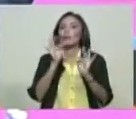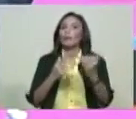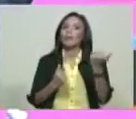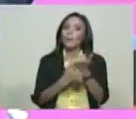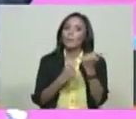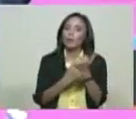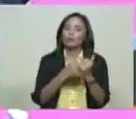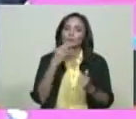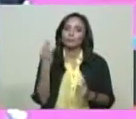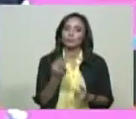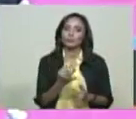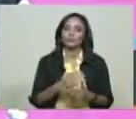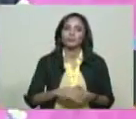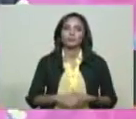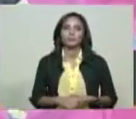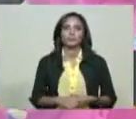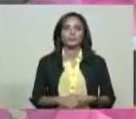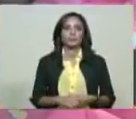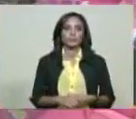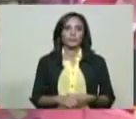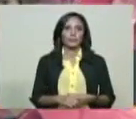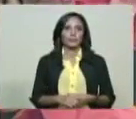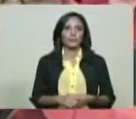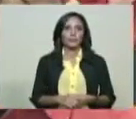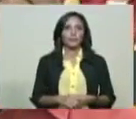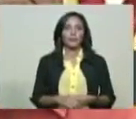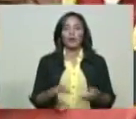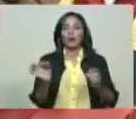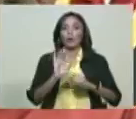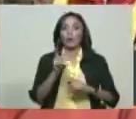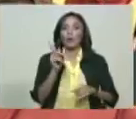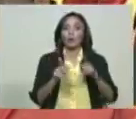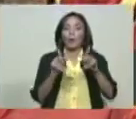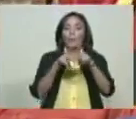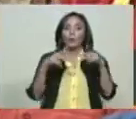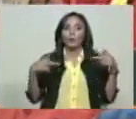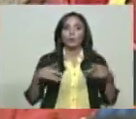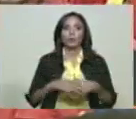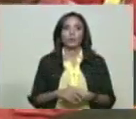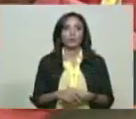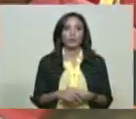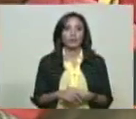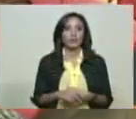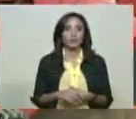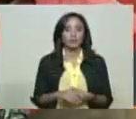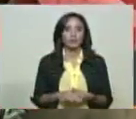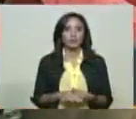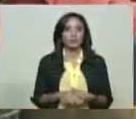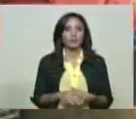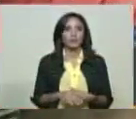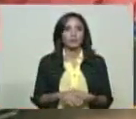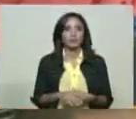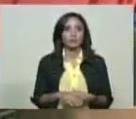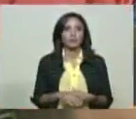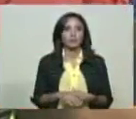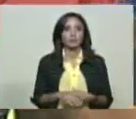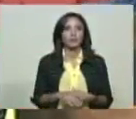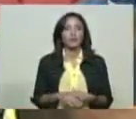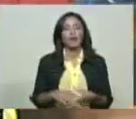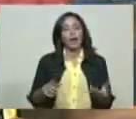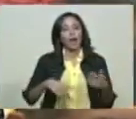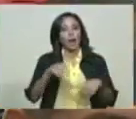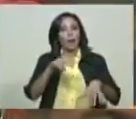cnn o el nacional no para ganar titulares posee el ser